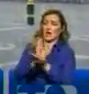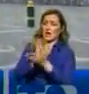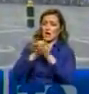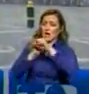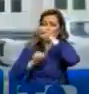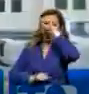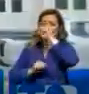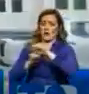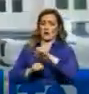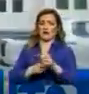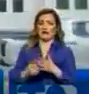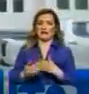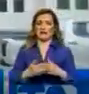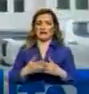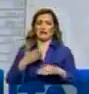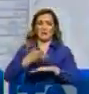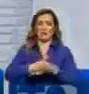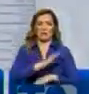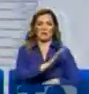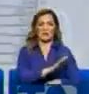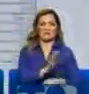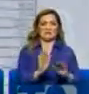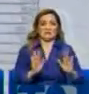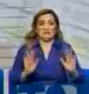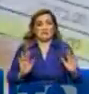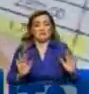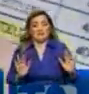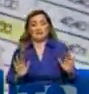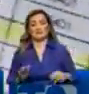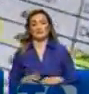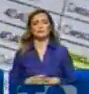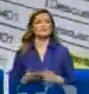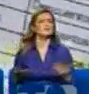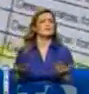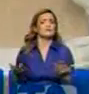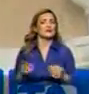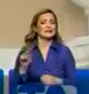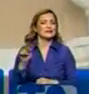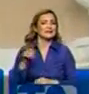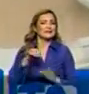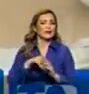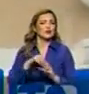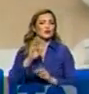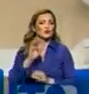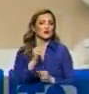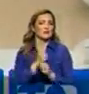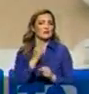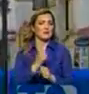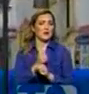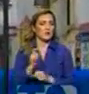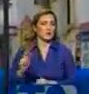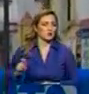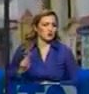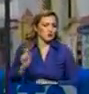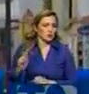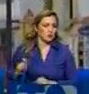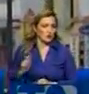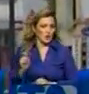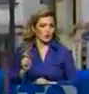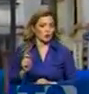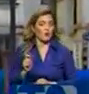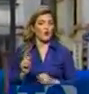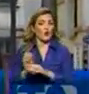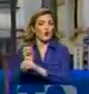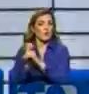puedan tener de ahora en adelante en el cantón. Se trata de los cobros irregulares que en el municipio de esa ciudad les obligaban a pagar